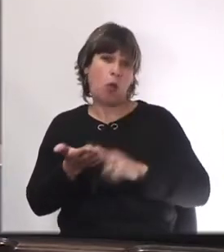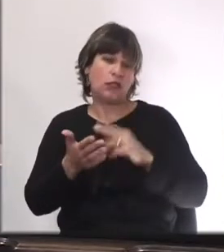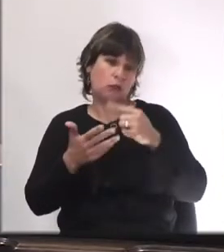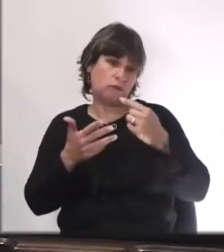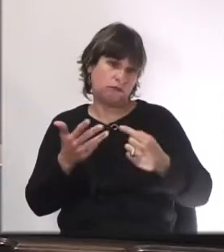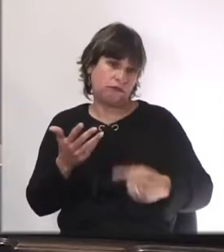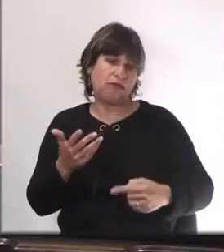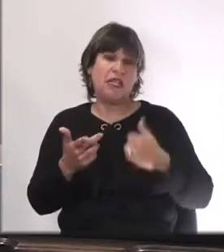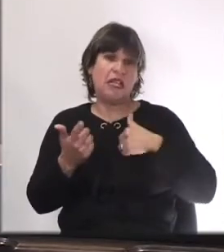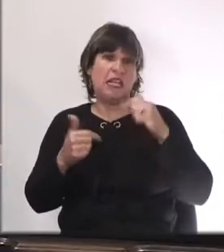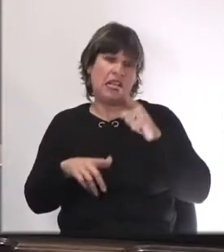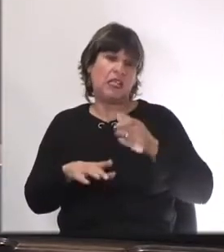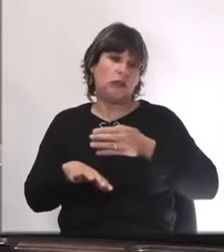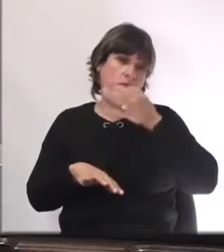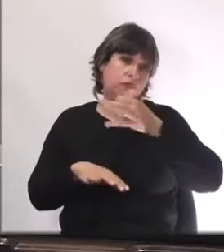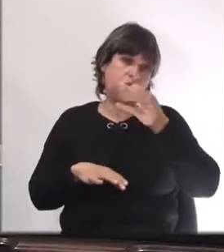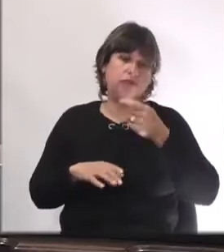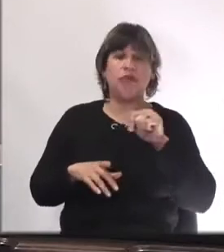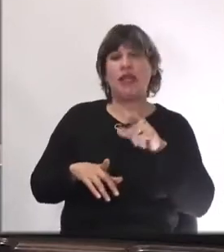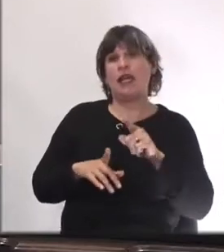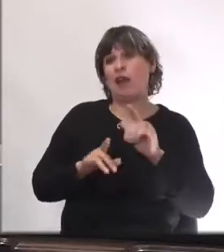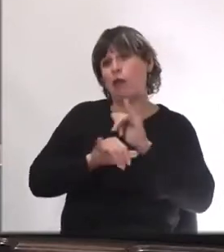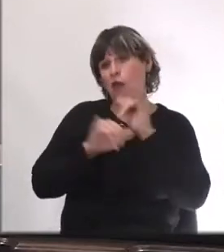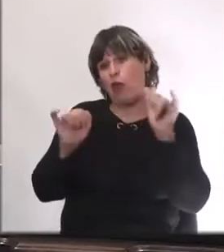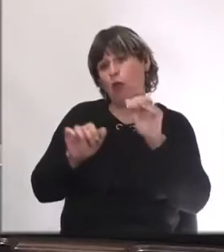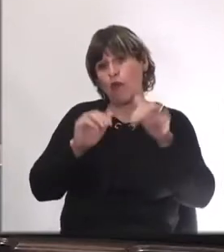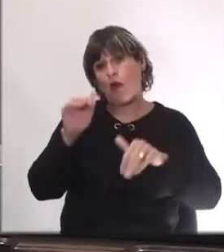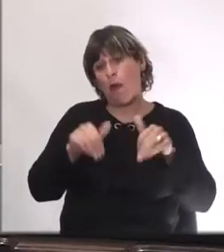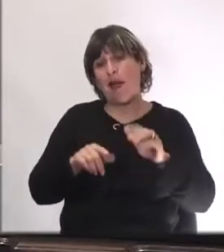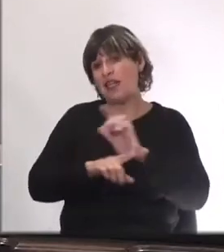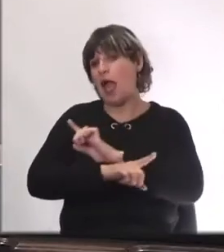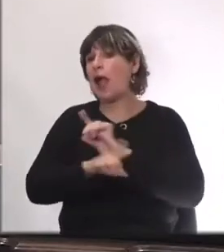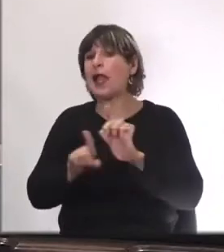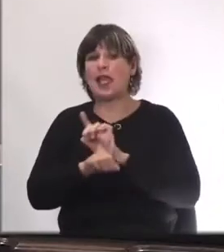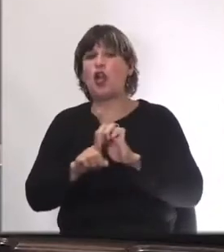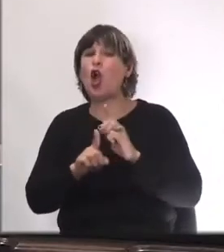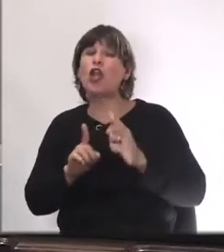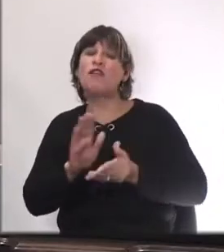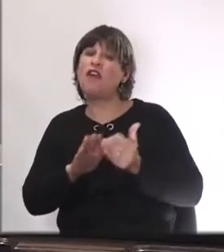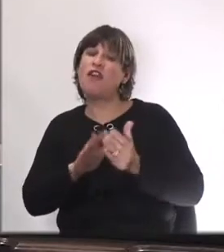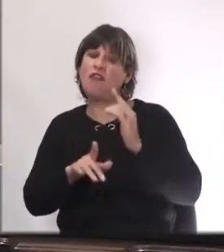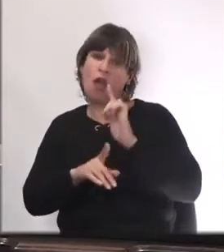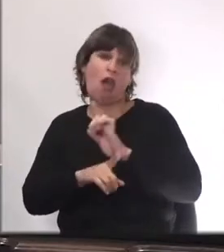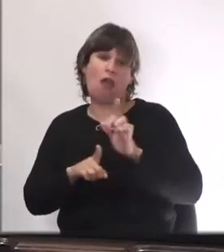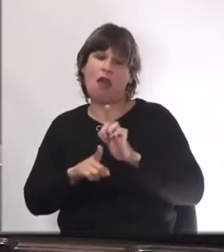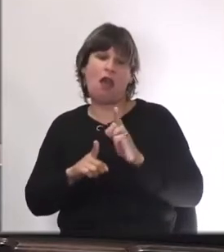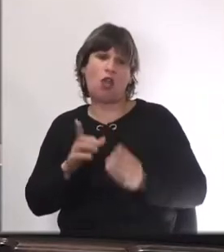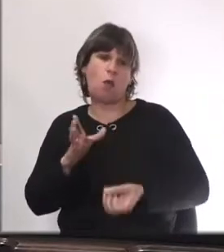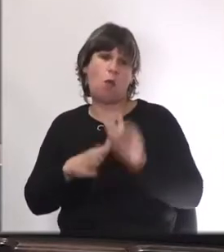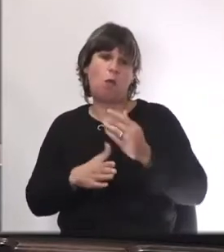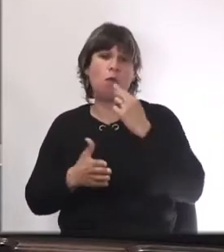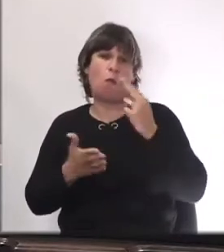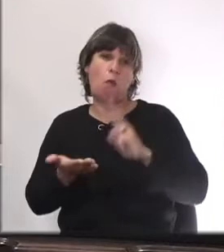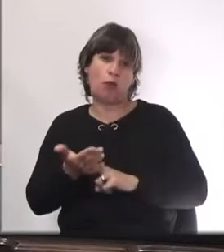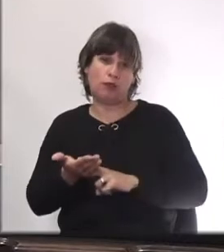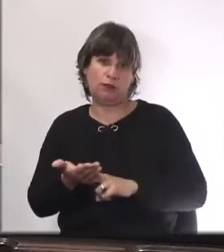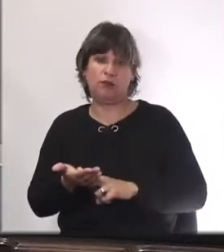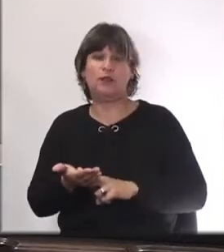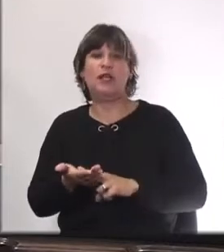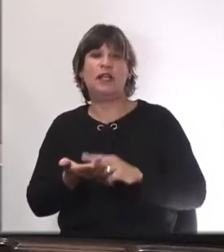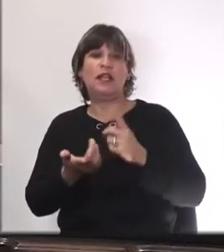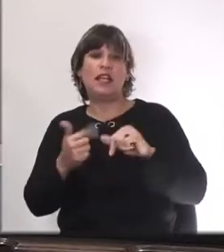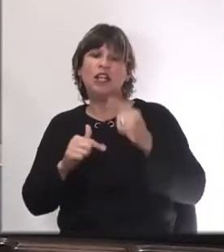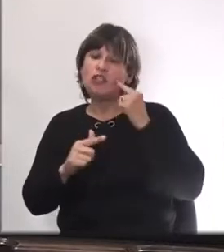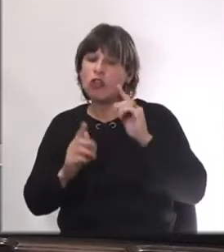contradiciendo un discurso de campaña de que no iba a haber más impuestos. Y yo estoy de acuerdo que hay que poner el foco en